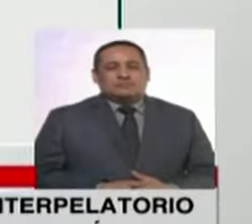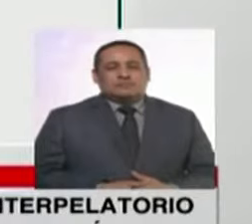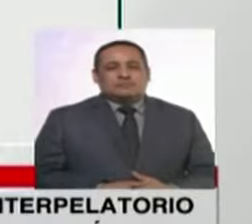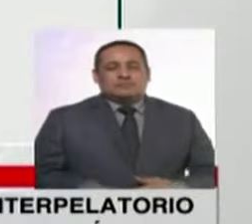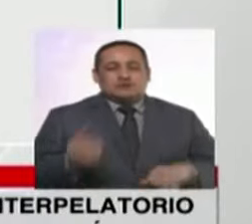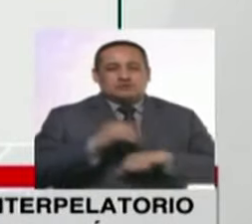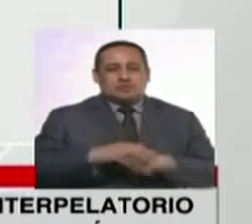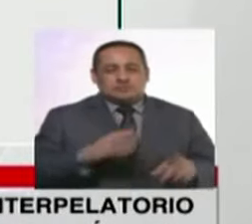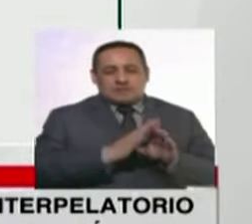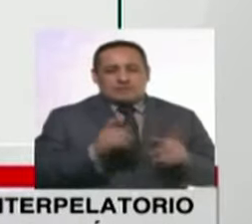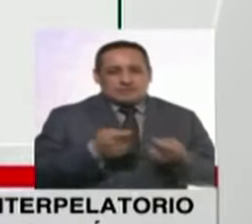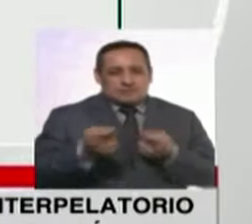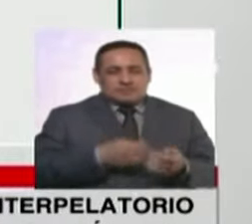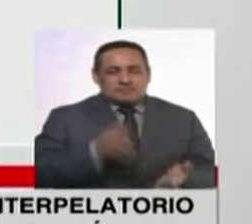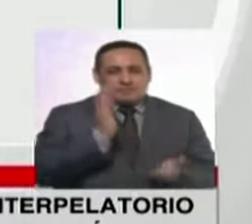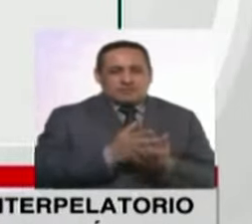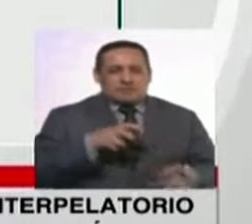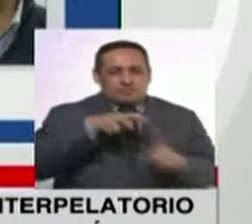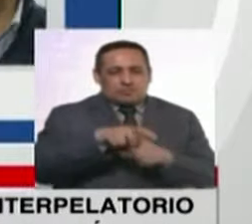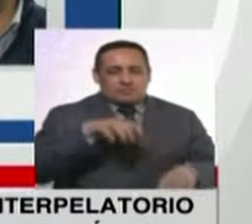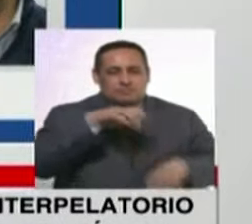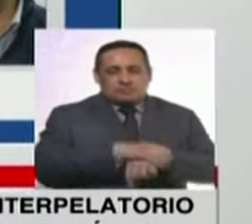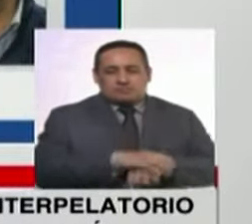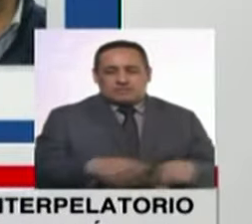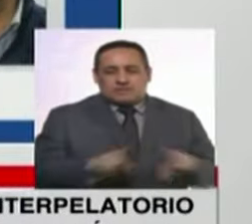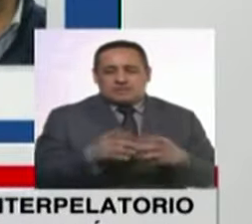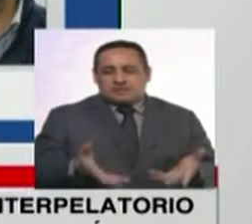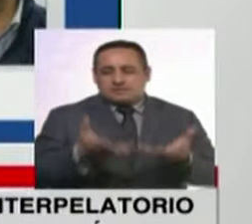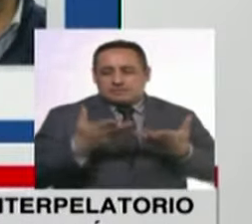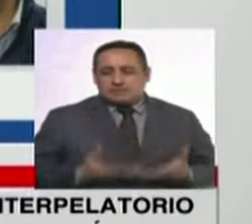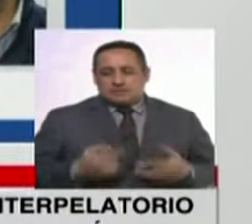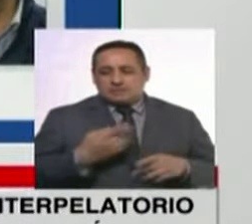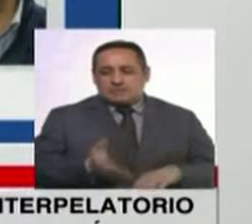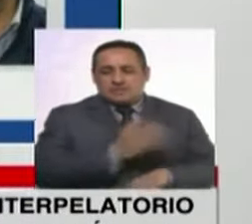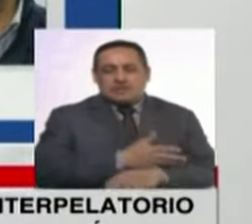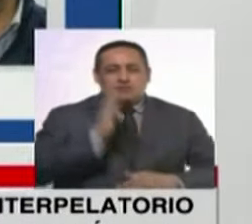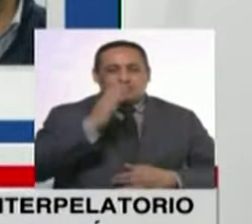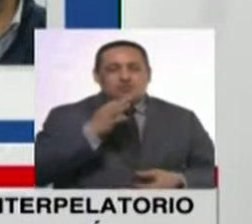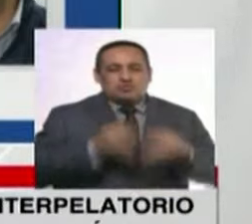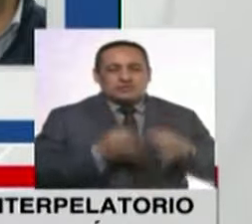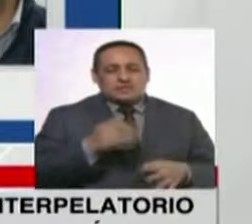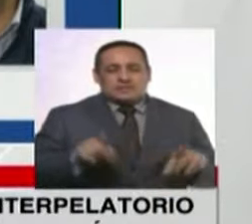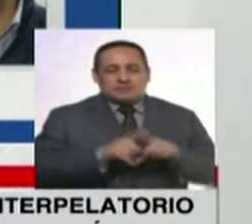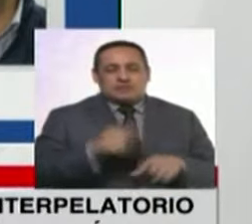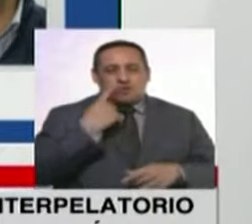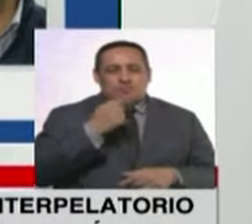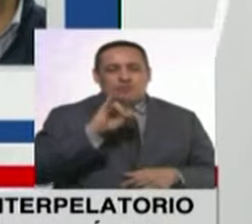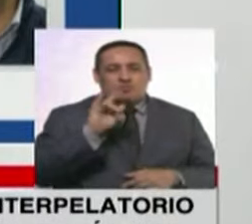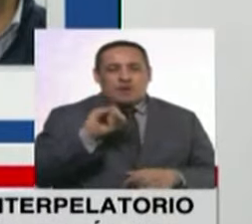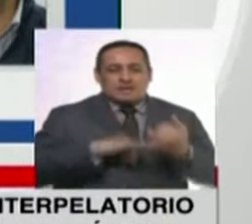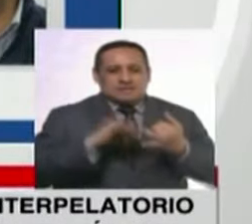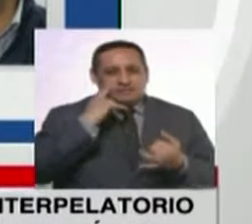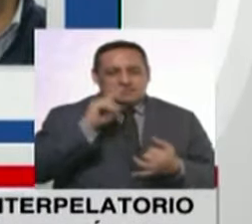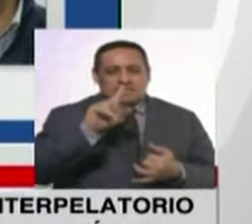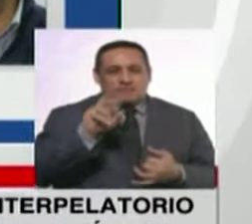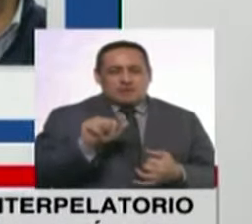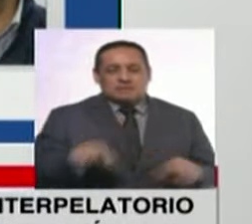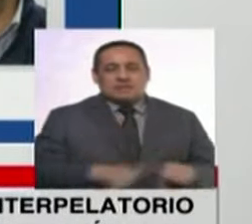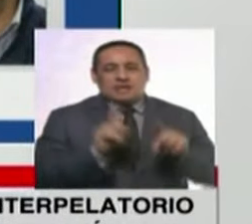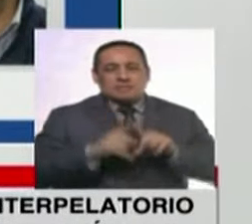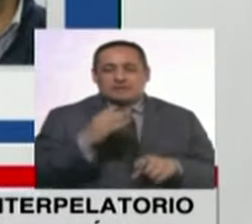respecto a las medidas administrativas para la detención y captura recibió recibido el mandato judicial de detención recaído sobre Juan Francisco sila Villegas